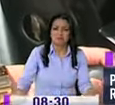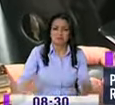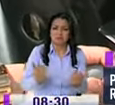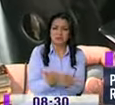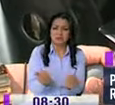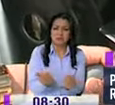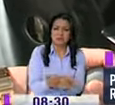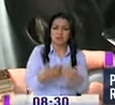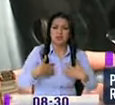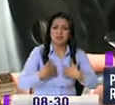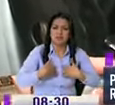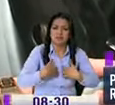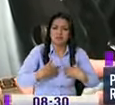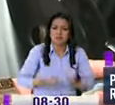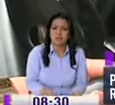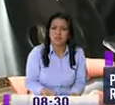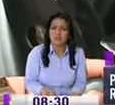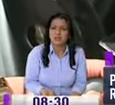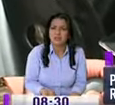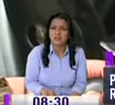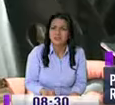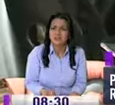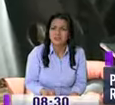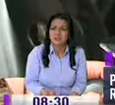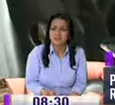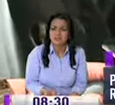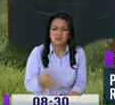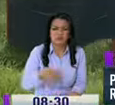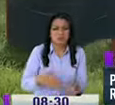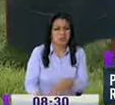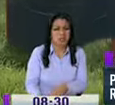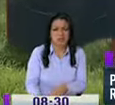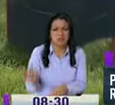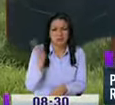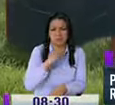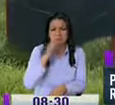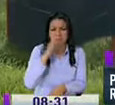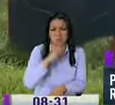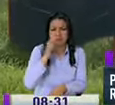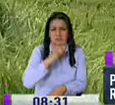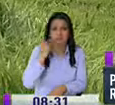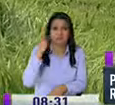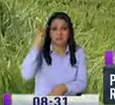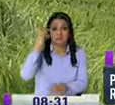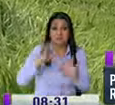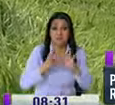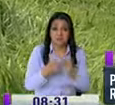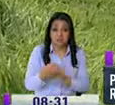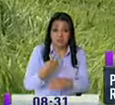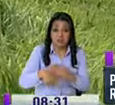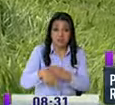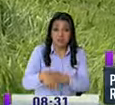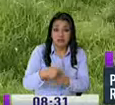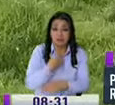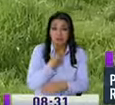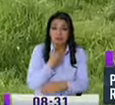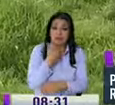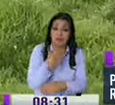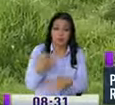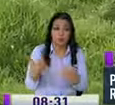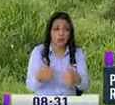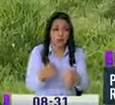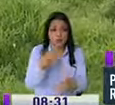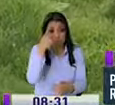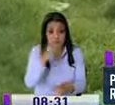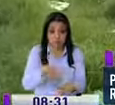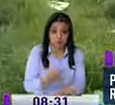o animales de aquí en putrefacción. Los padres de familia temen que sus pequeños sufran accidentes mientras juegan en el